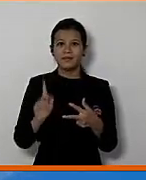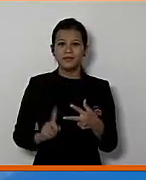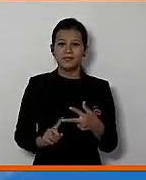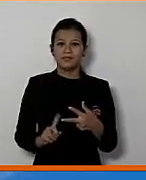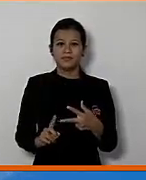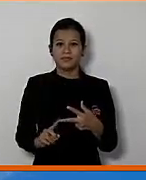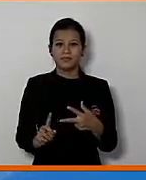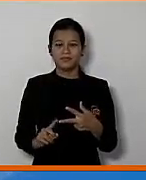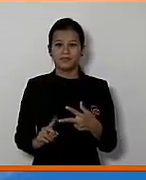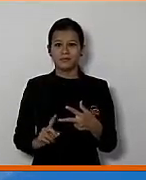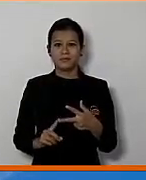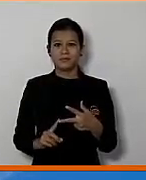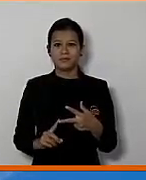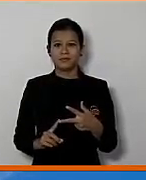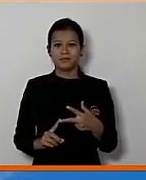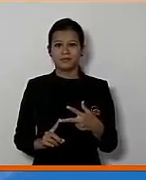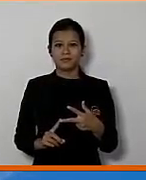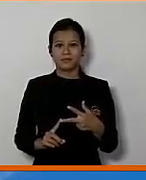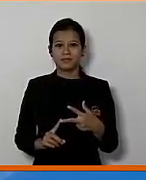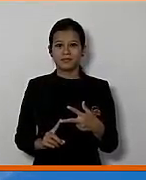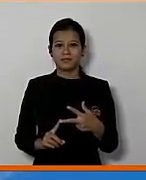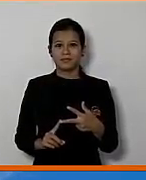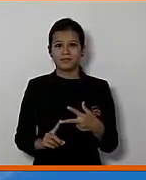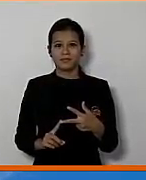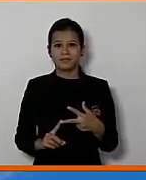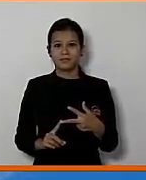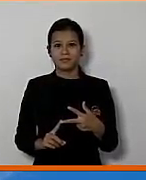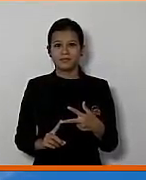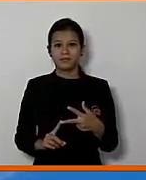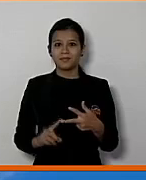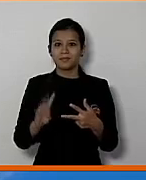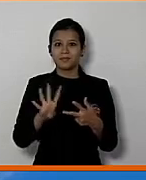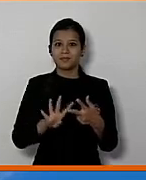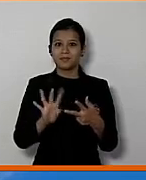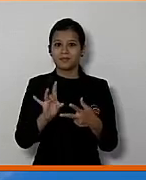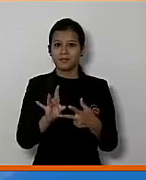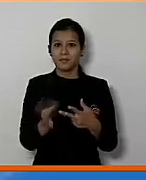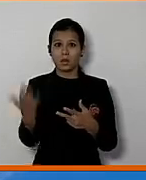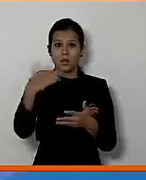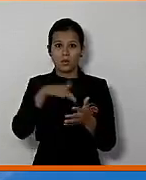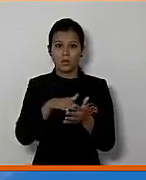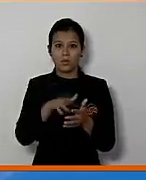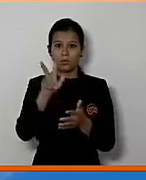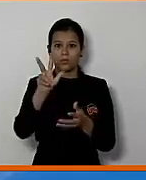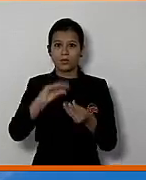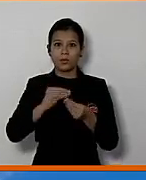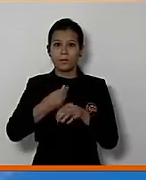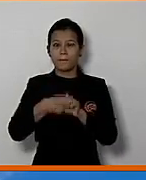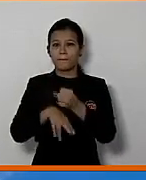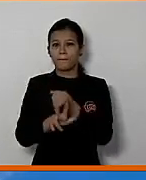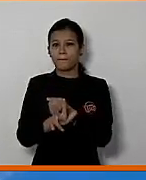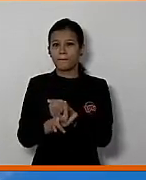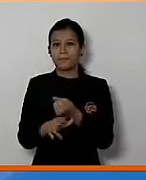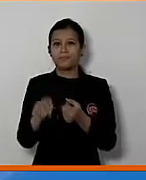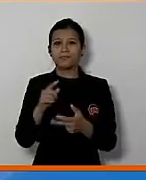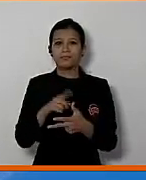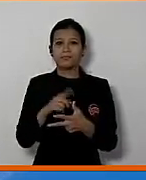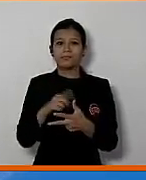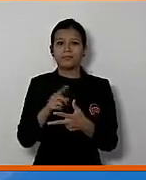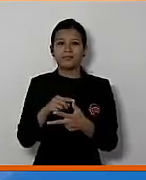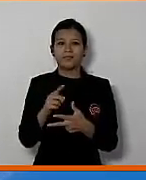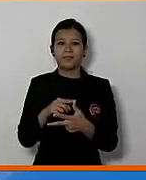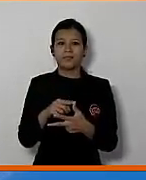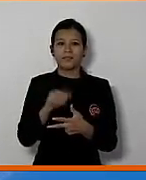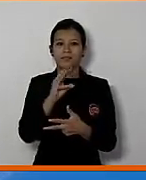Tercer y decisivo número ganador. Este es el 48. Con gusto repito, los tres números favorecidos para Pega 3